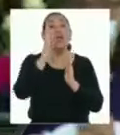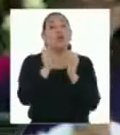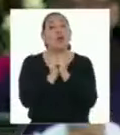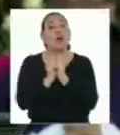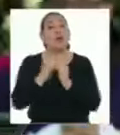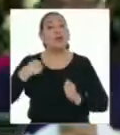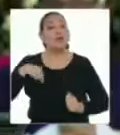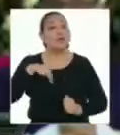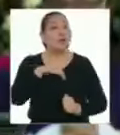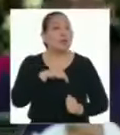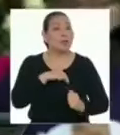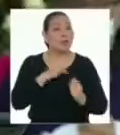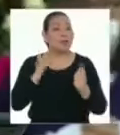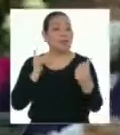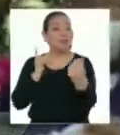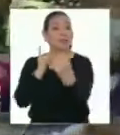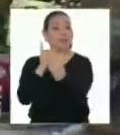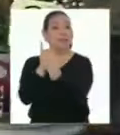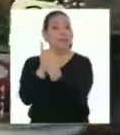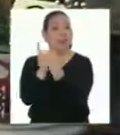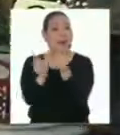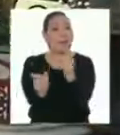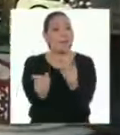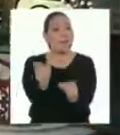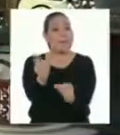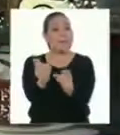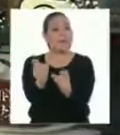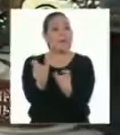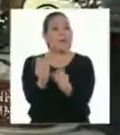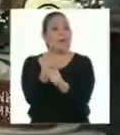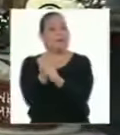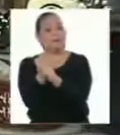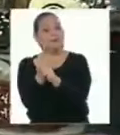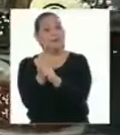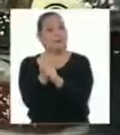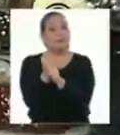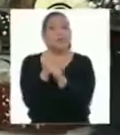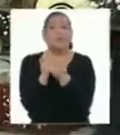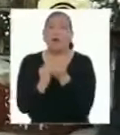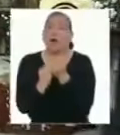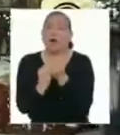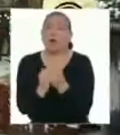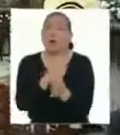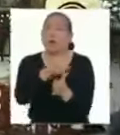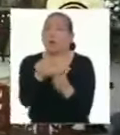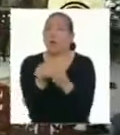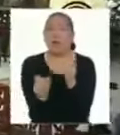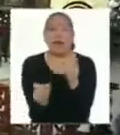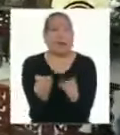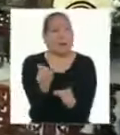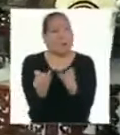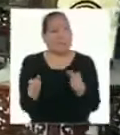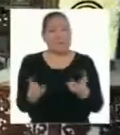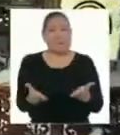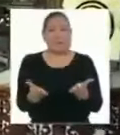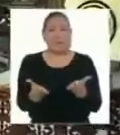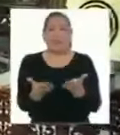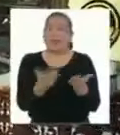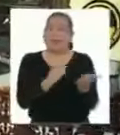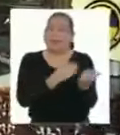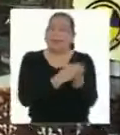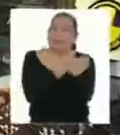silencioso sale al encuentro de su gente para darle vida y consuelo y abarcarlo en